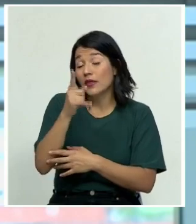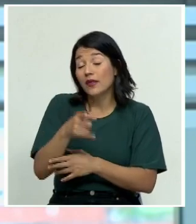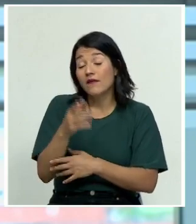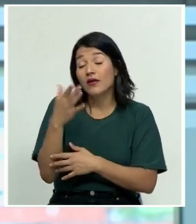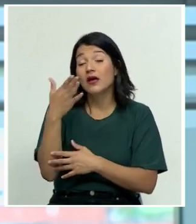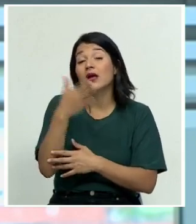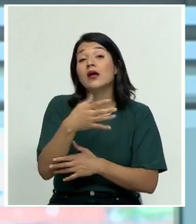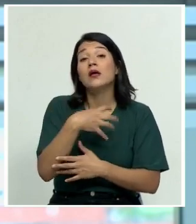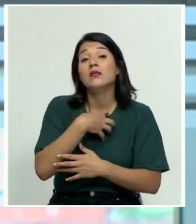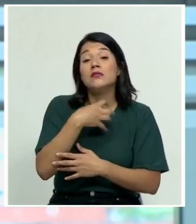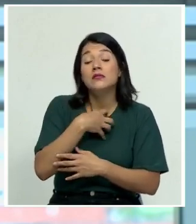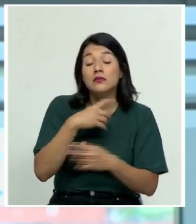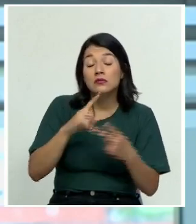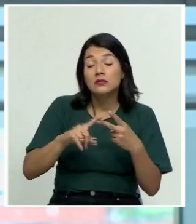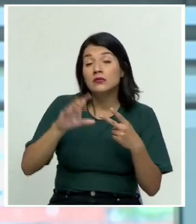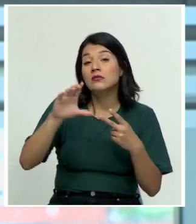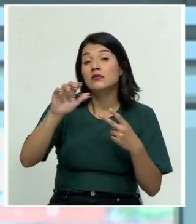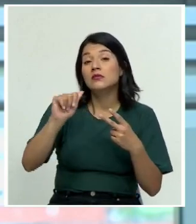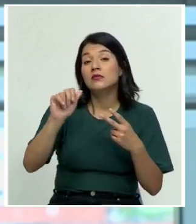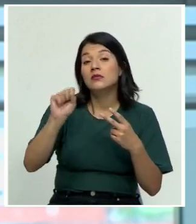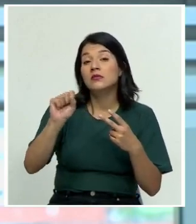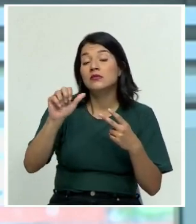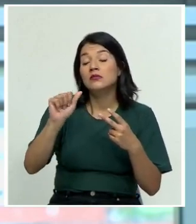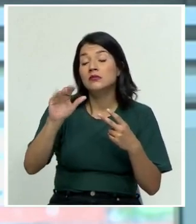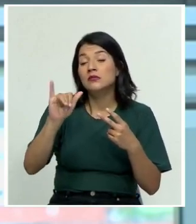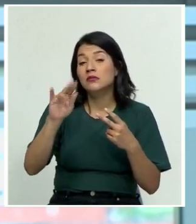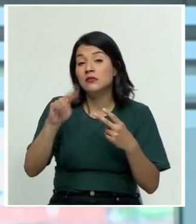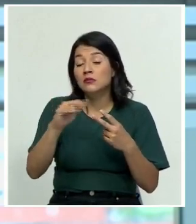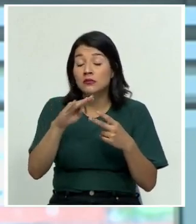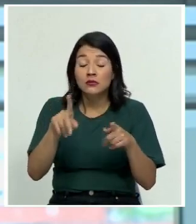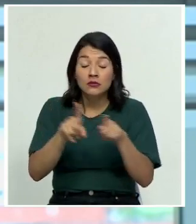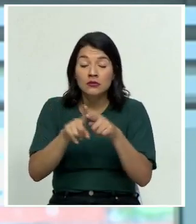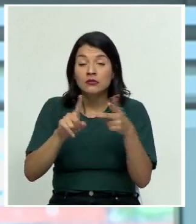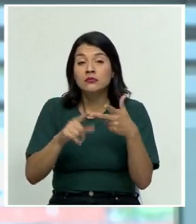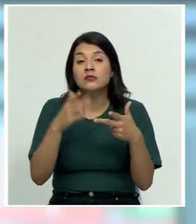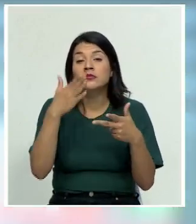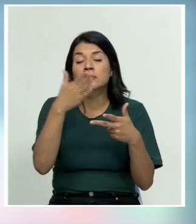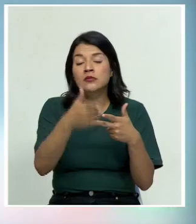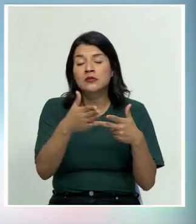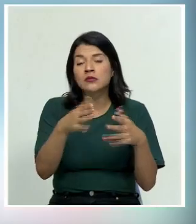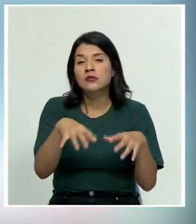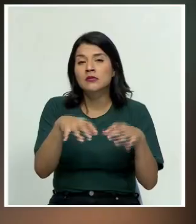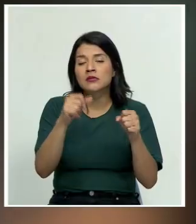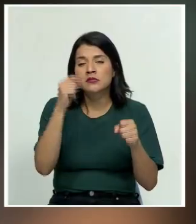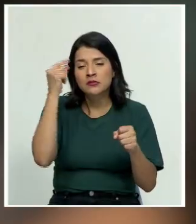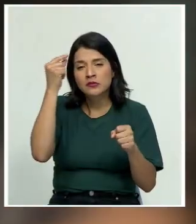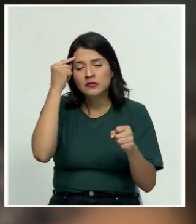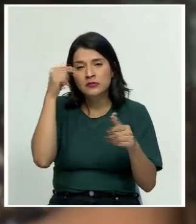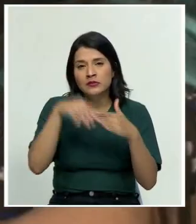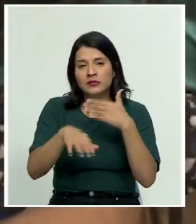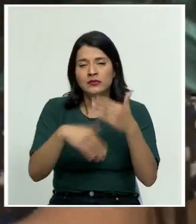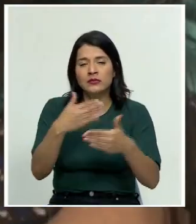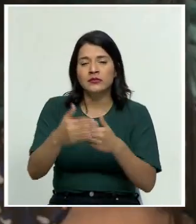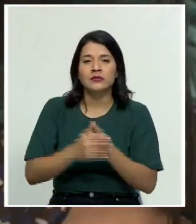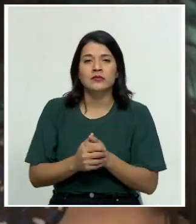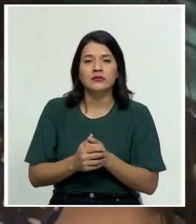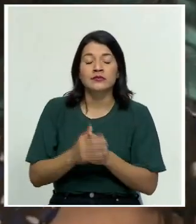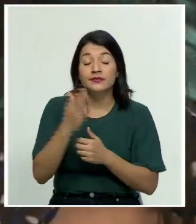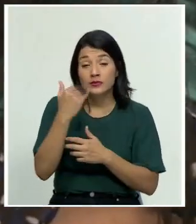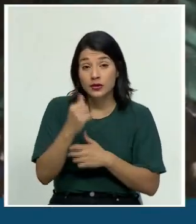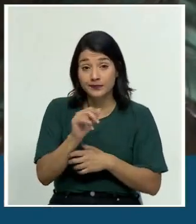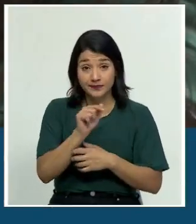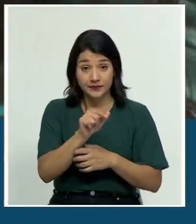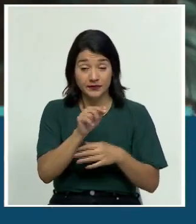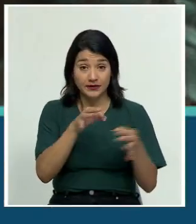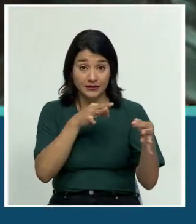apelaciones, casaciones, y tienes que ir también a la ejecución del proceso. Y es que ella explicaba